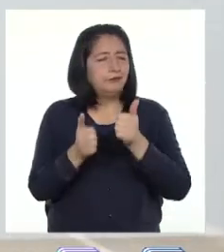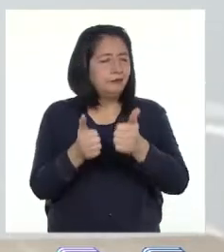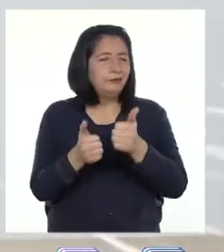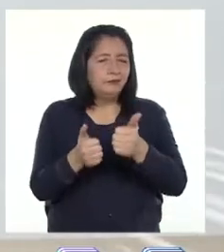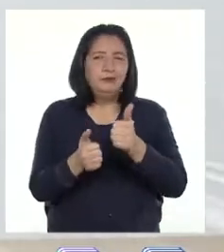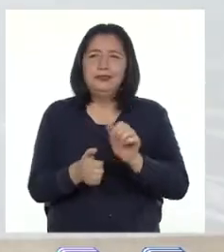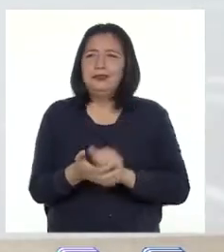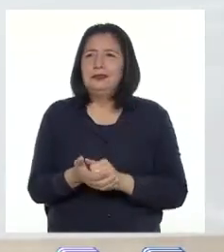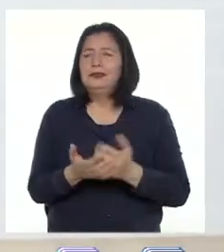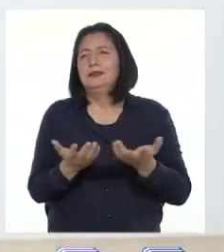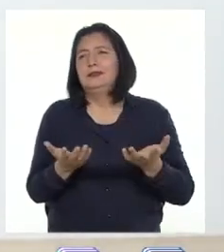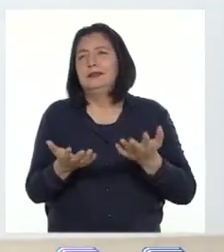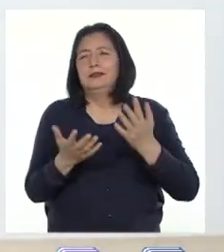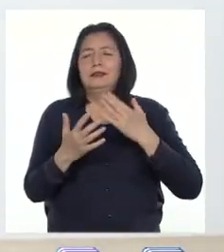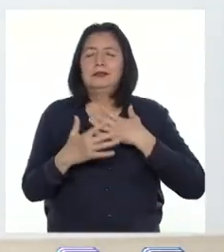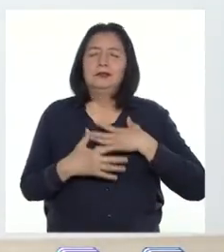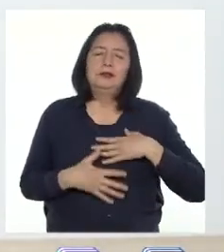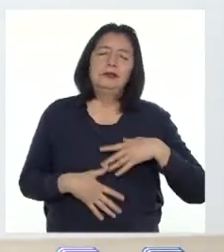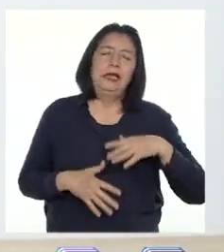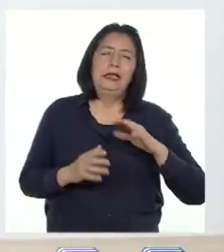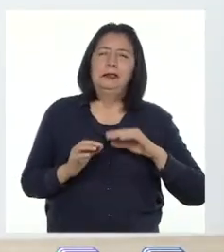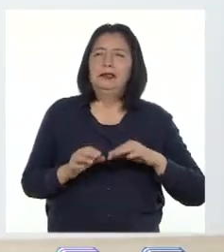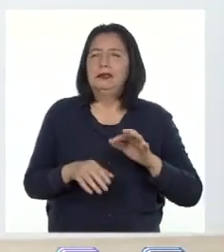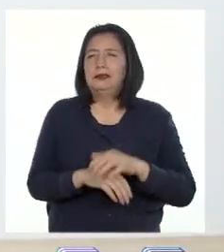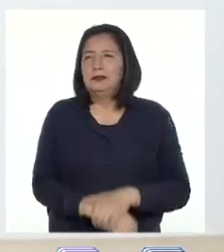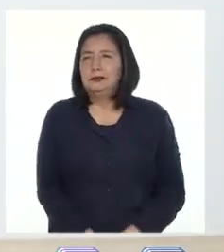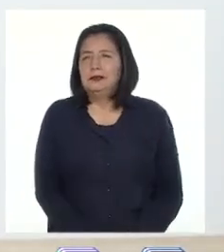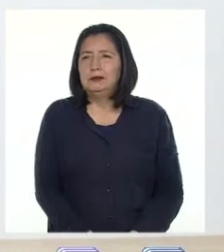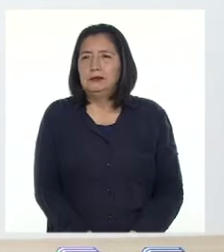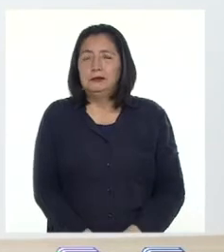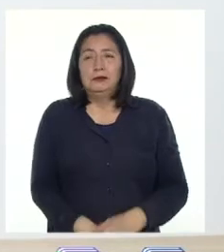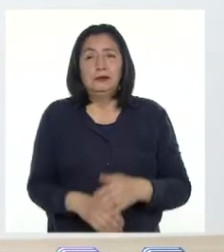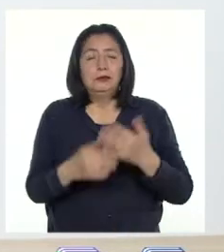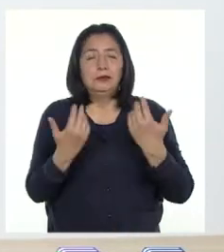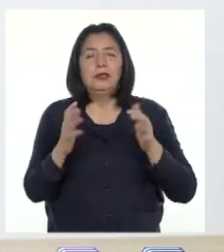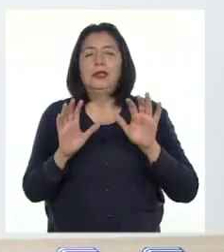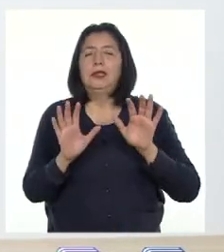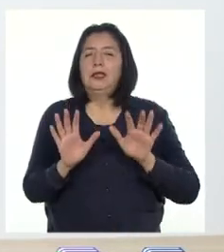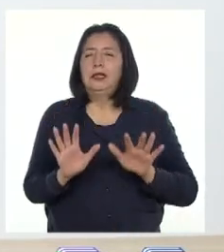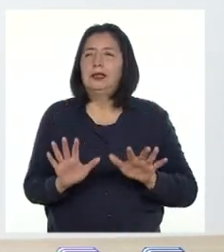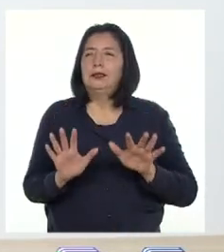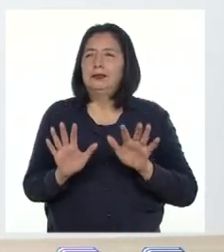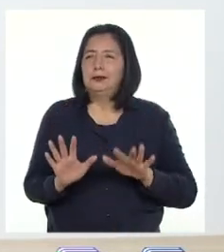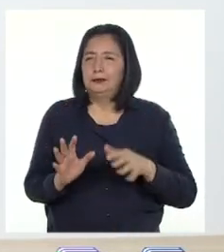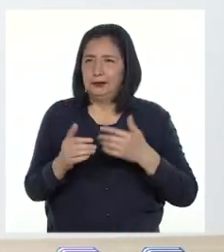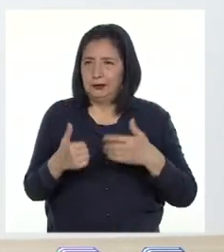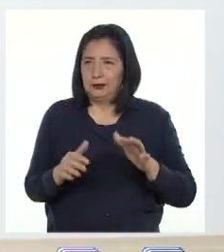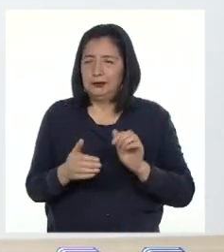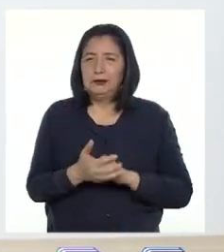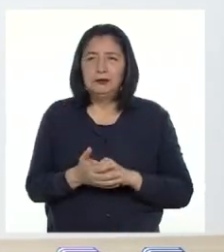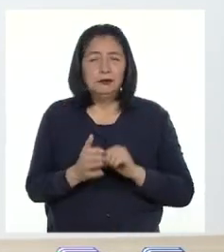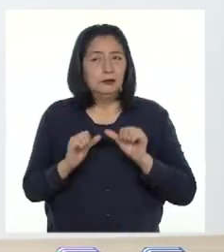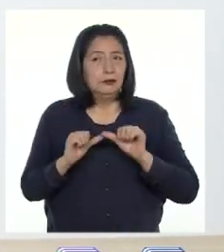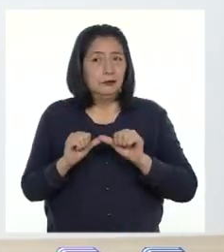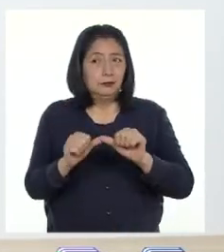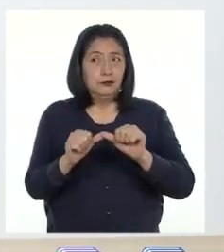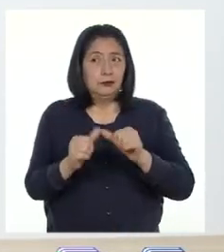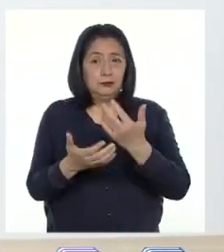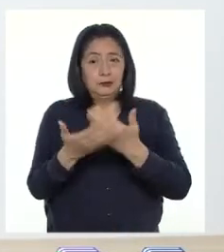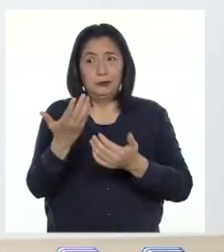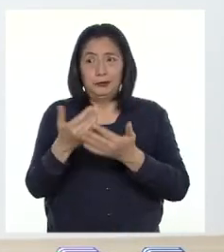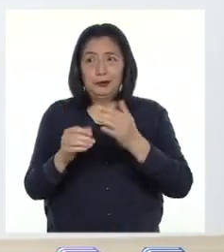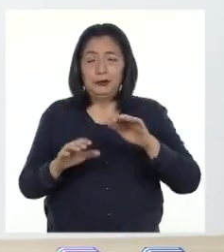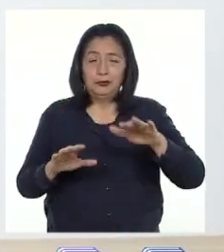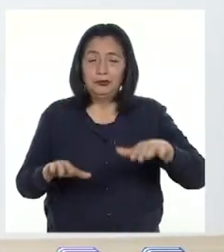Eso es. Suelto. Y calma. Muy bien. Continuamos con nuestros